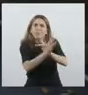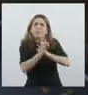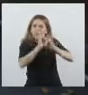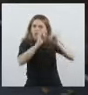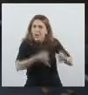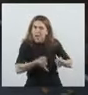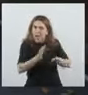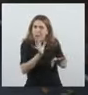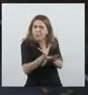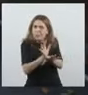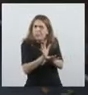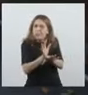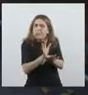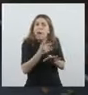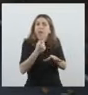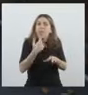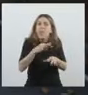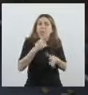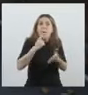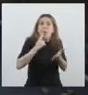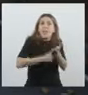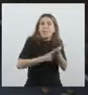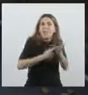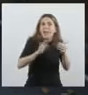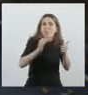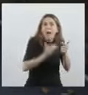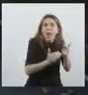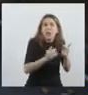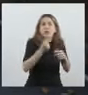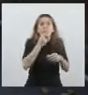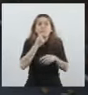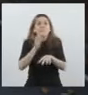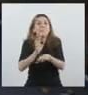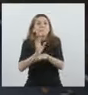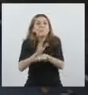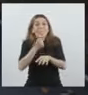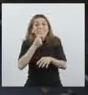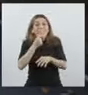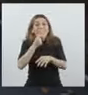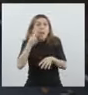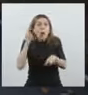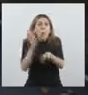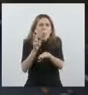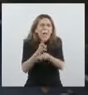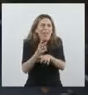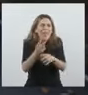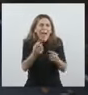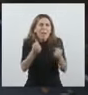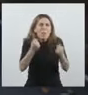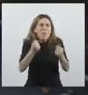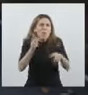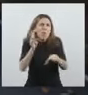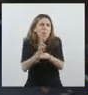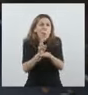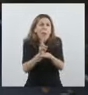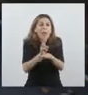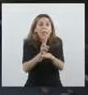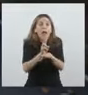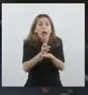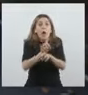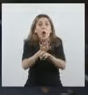tomar. Cuanto más nos cuidemos, más lograremos bajar la transmisión del virus. Para